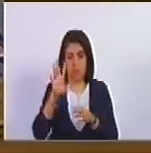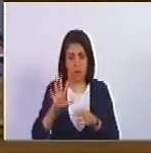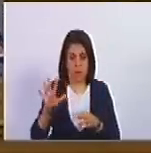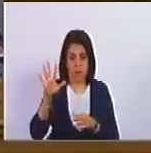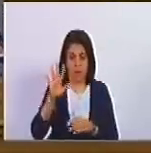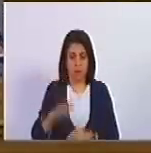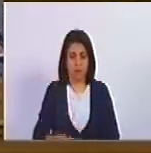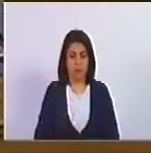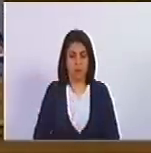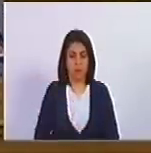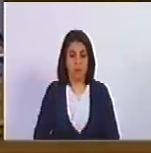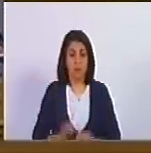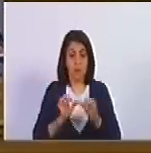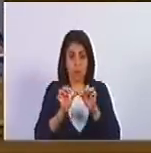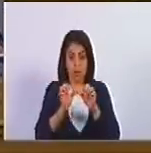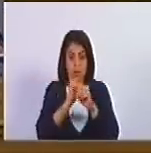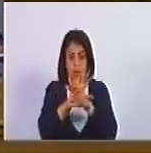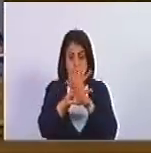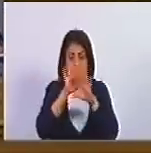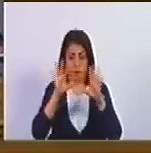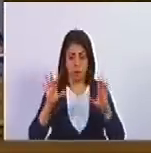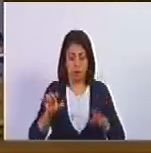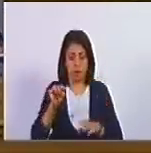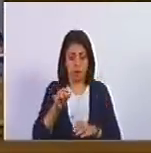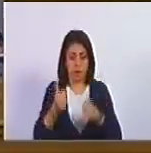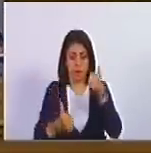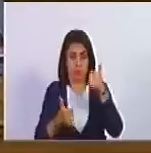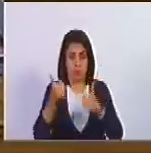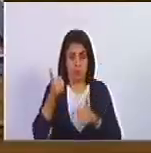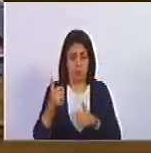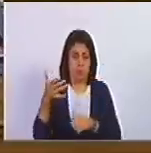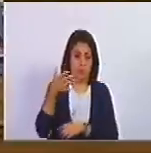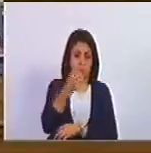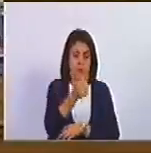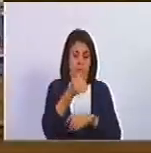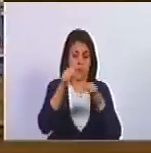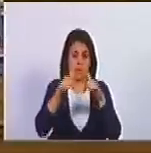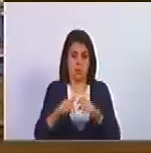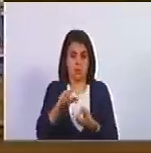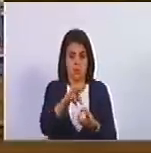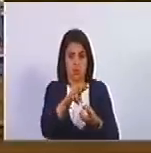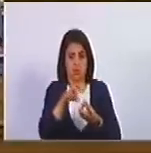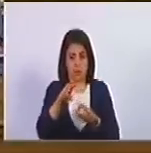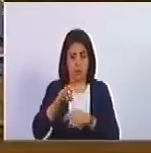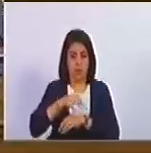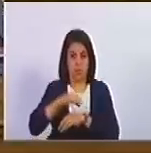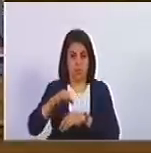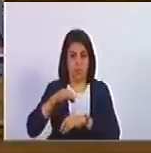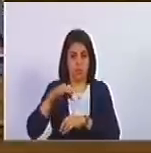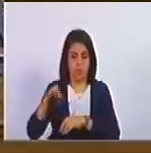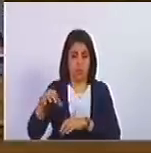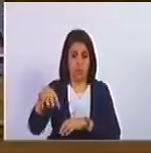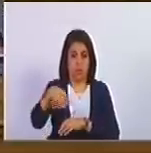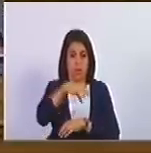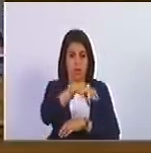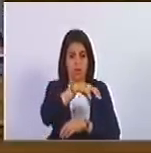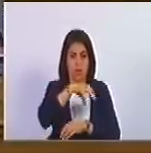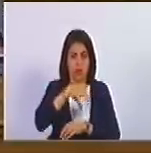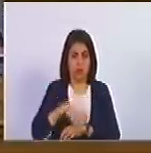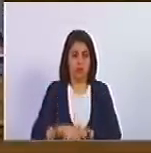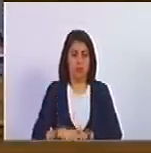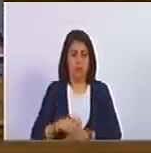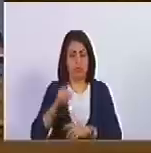Venezuela, para que se quede claro en cuanto a cuáles son los alcances de los tributos municipales y estadales.